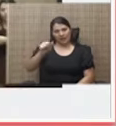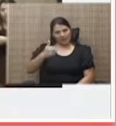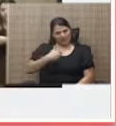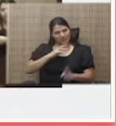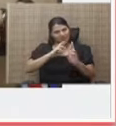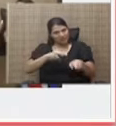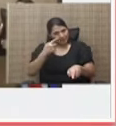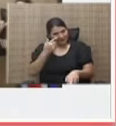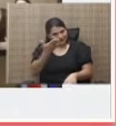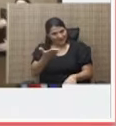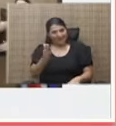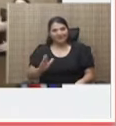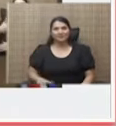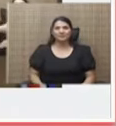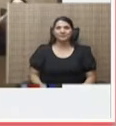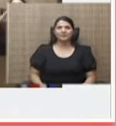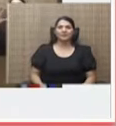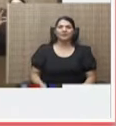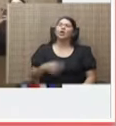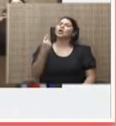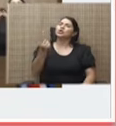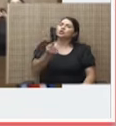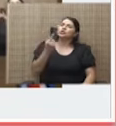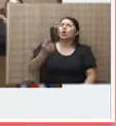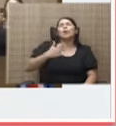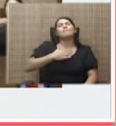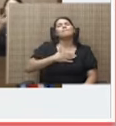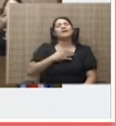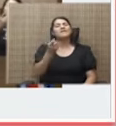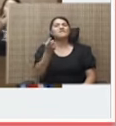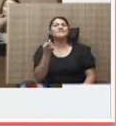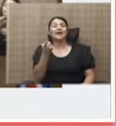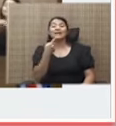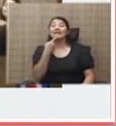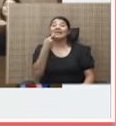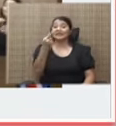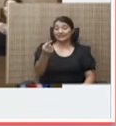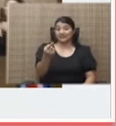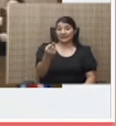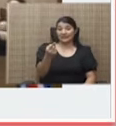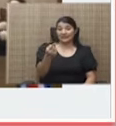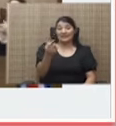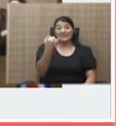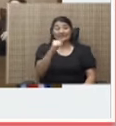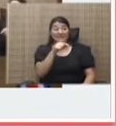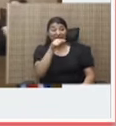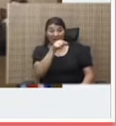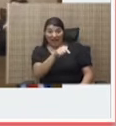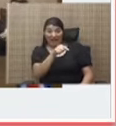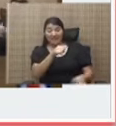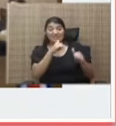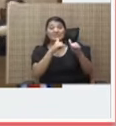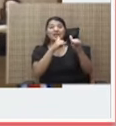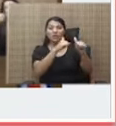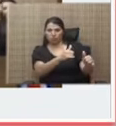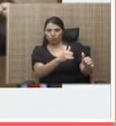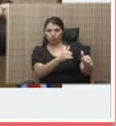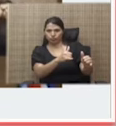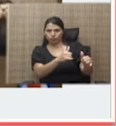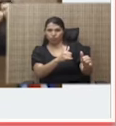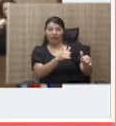veamos solo me queda afirmar que si en esta denuncia hubiera estado involucrado un